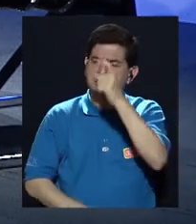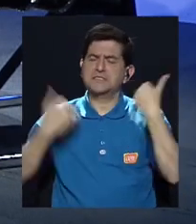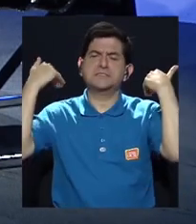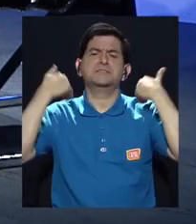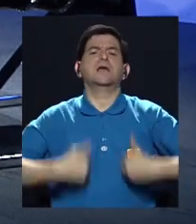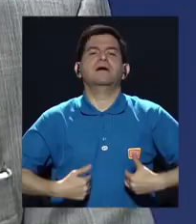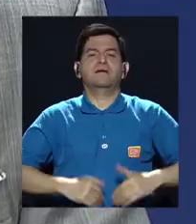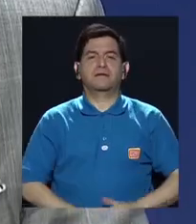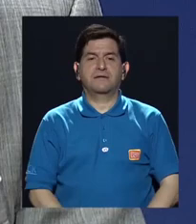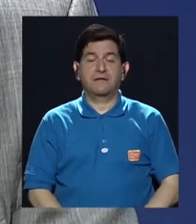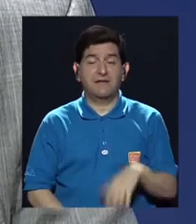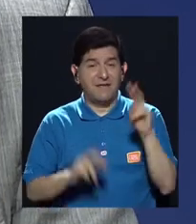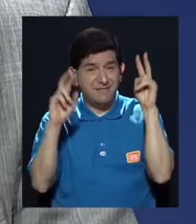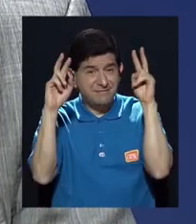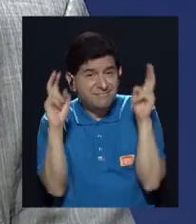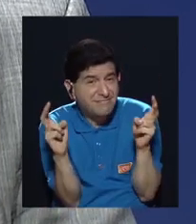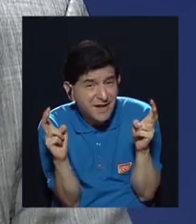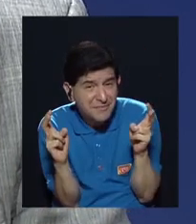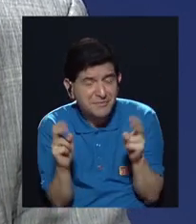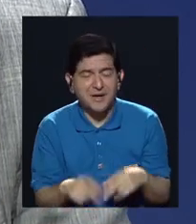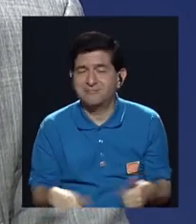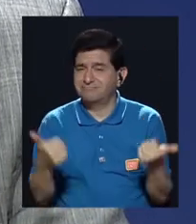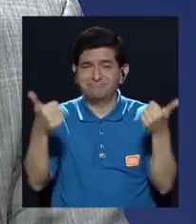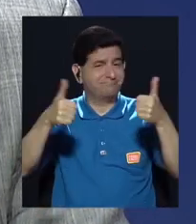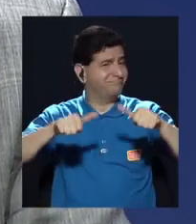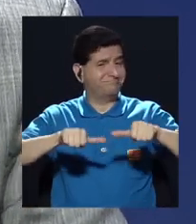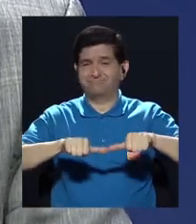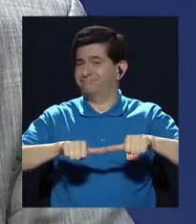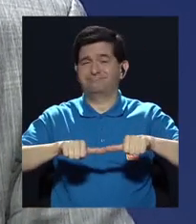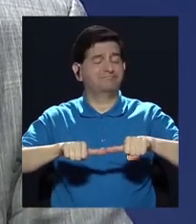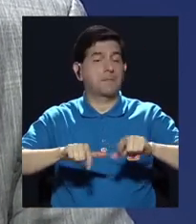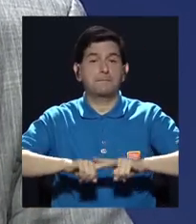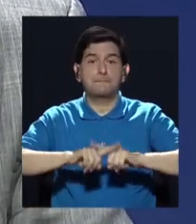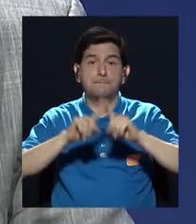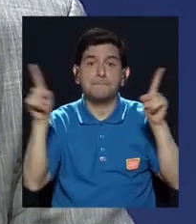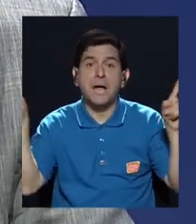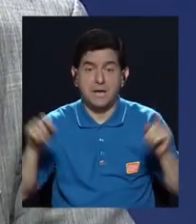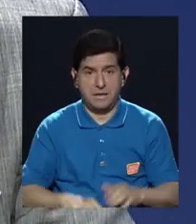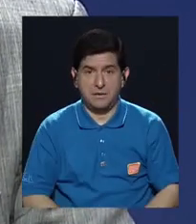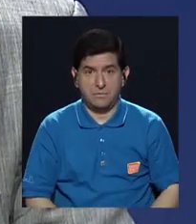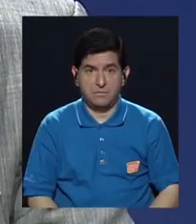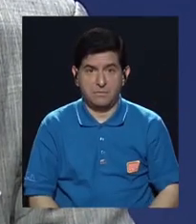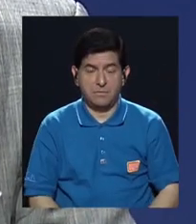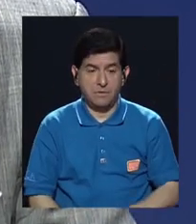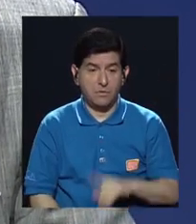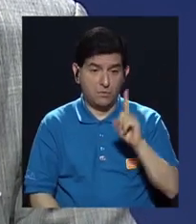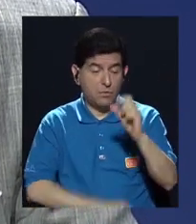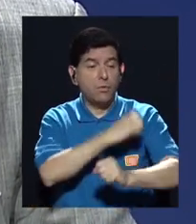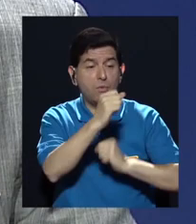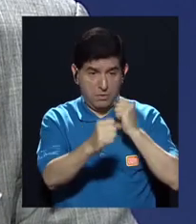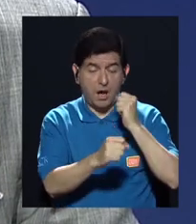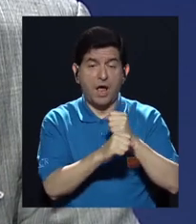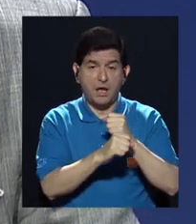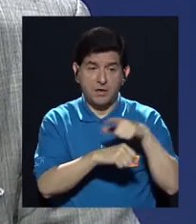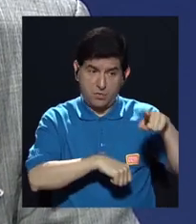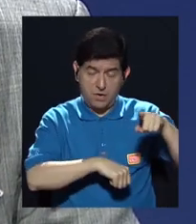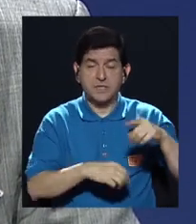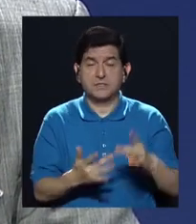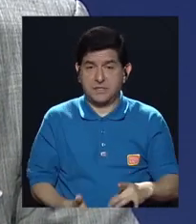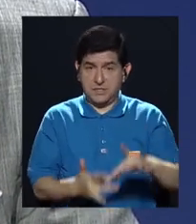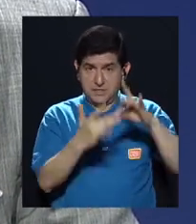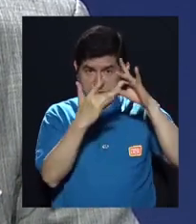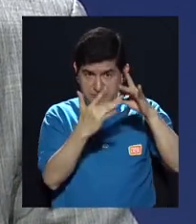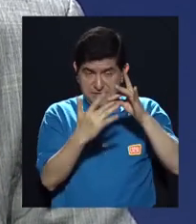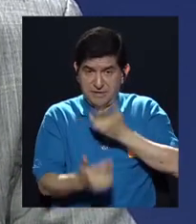seres humanos. O sea, es un tema que no hay acuerdo. Pero realmente fue un año en el cual,